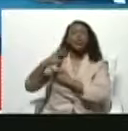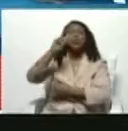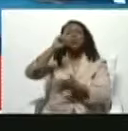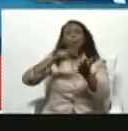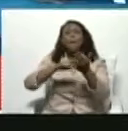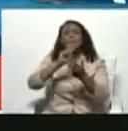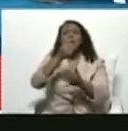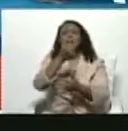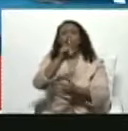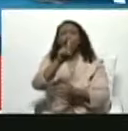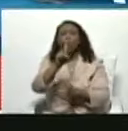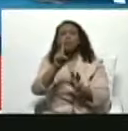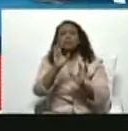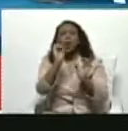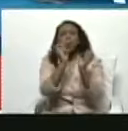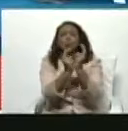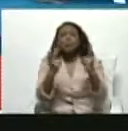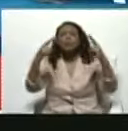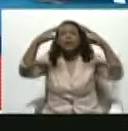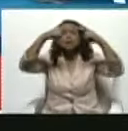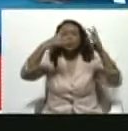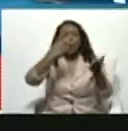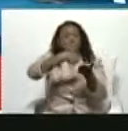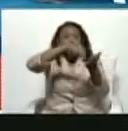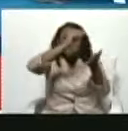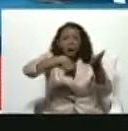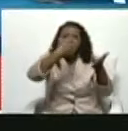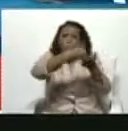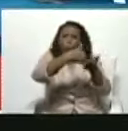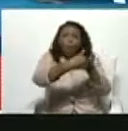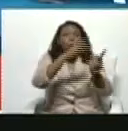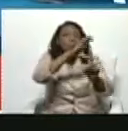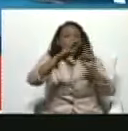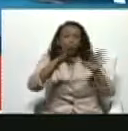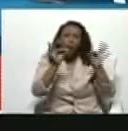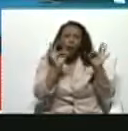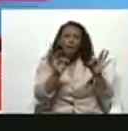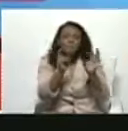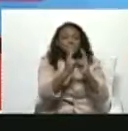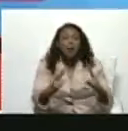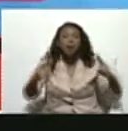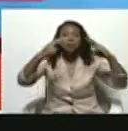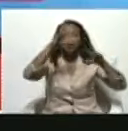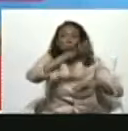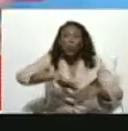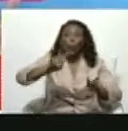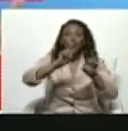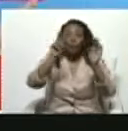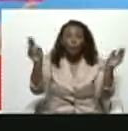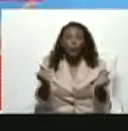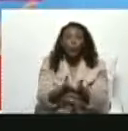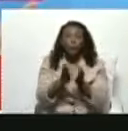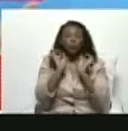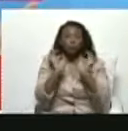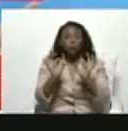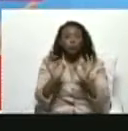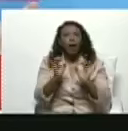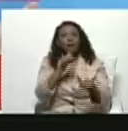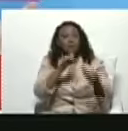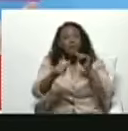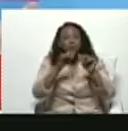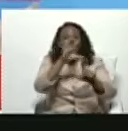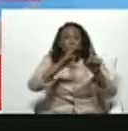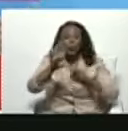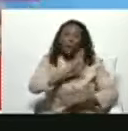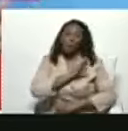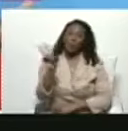fue declarado por la UNESCO como Patrimonio Inmaterial y Cultural de la Humanidad. Eso ha sido una buena noticia para la